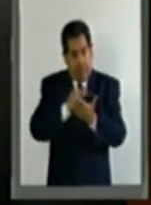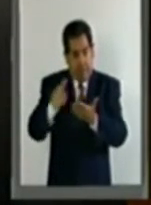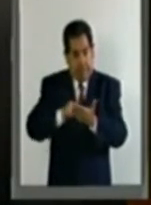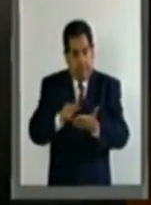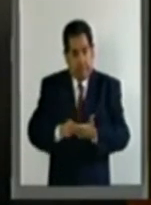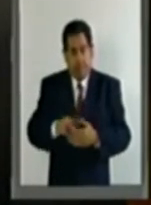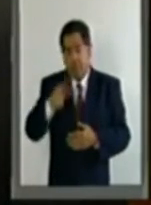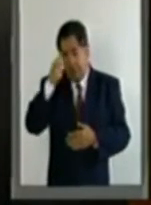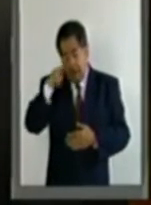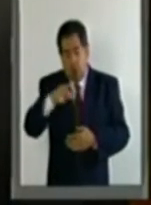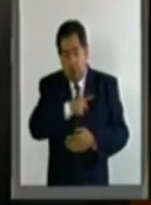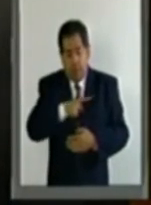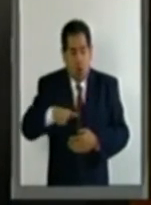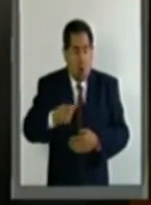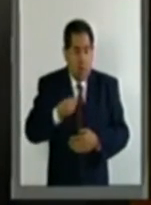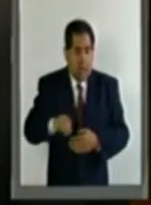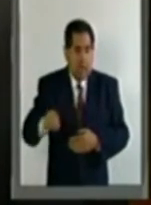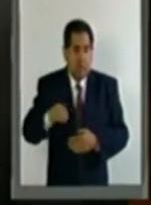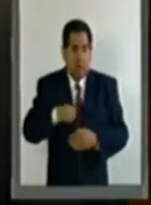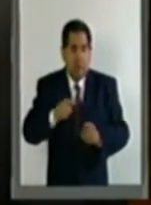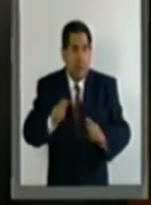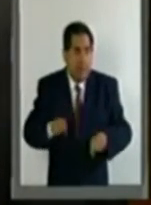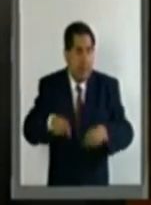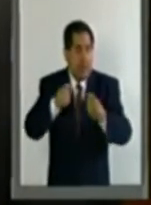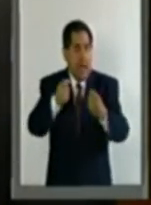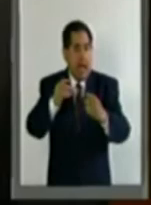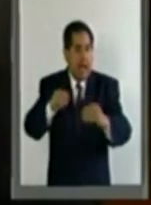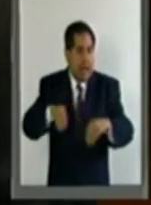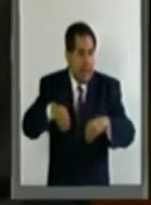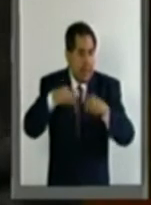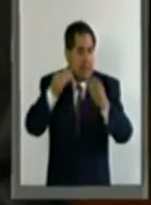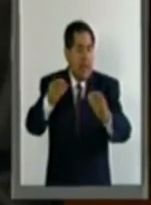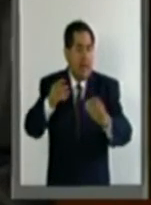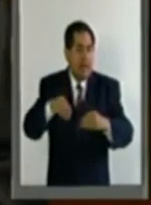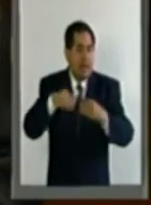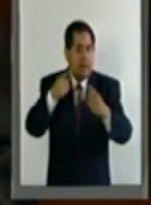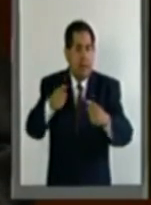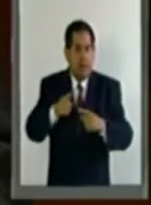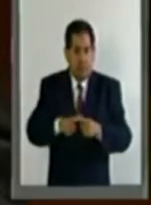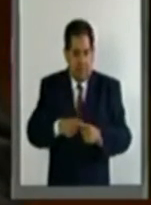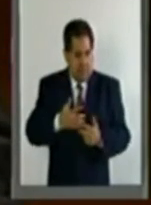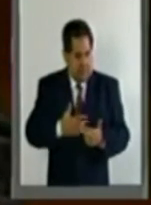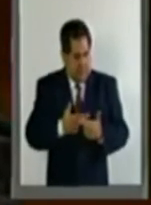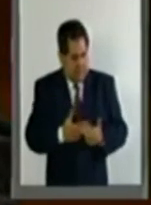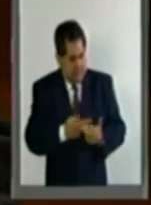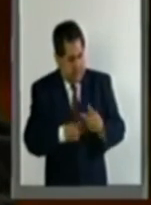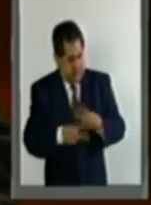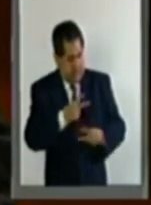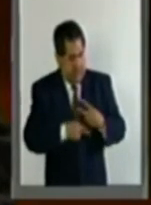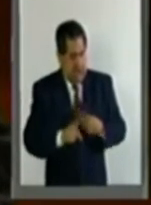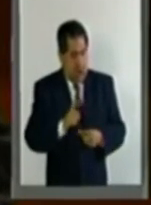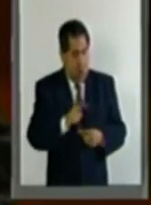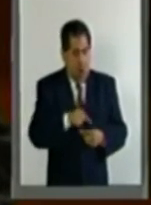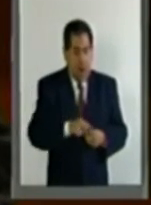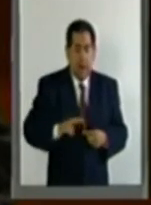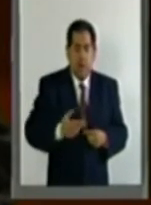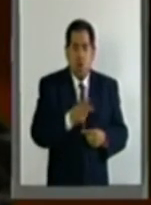México se obliga a entregar de los afluentes mexicanos del río Bravo